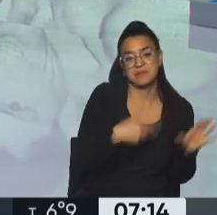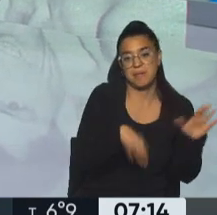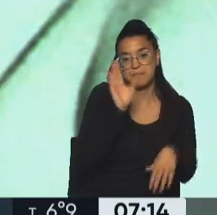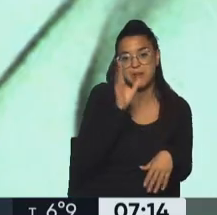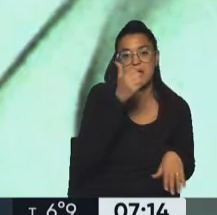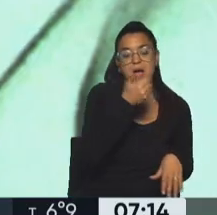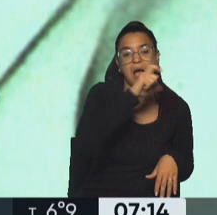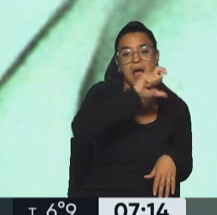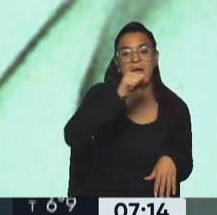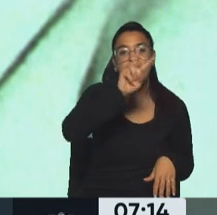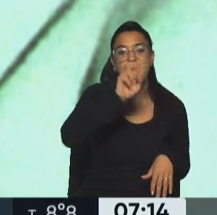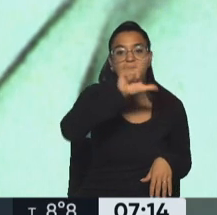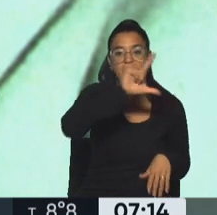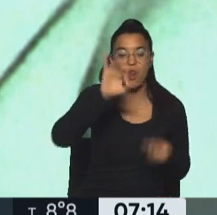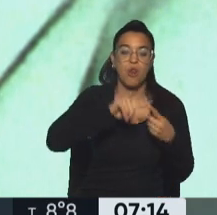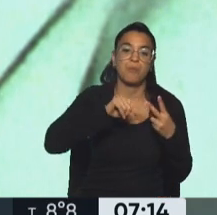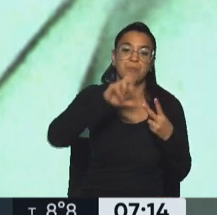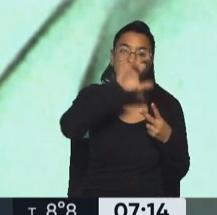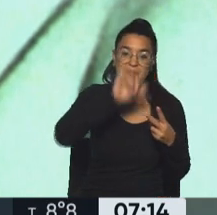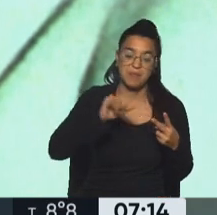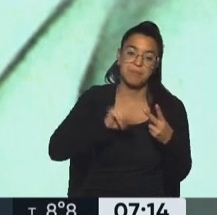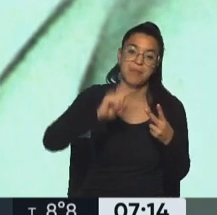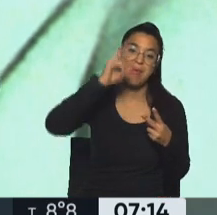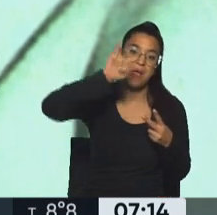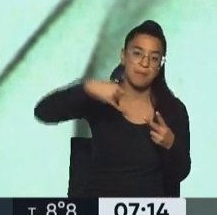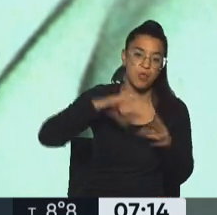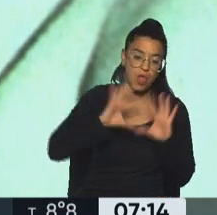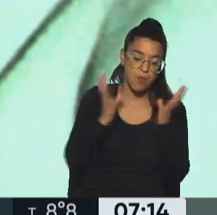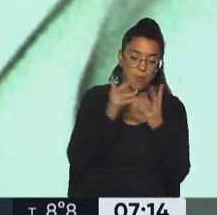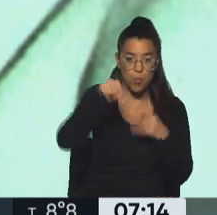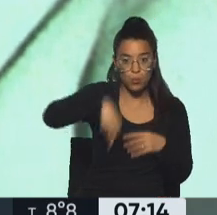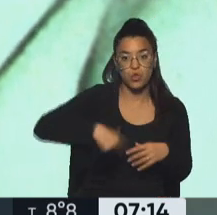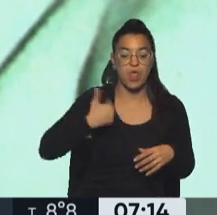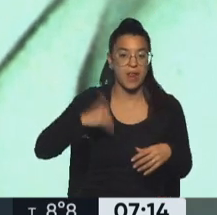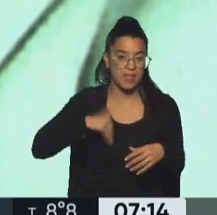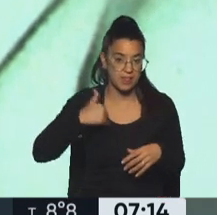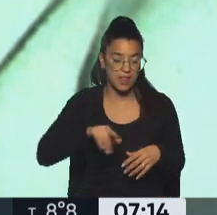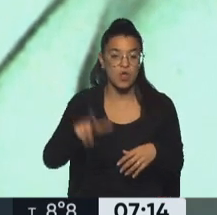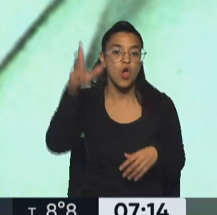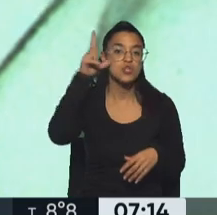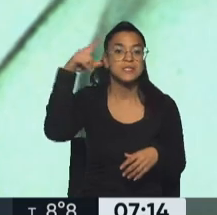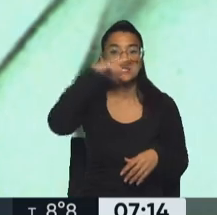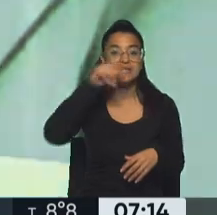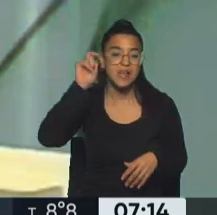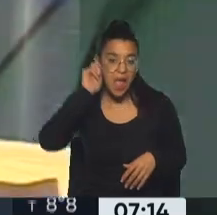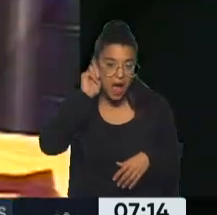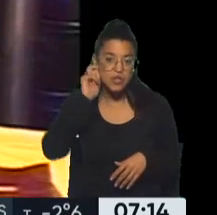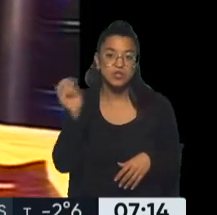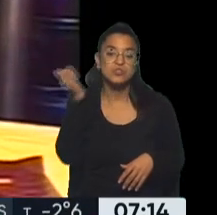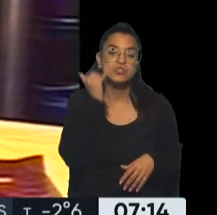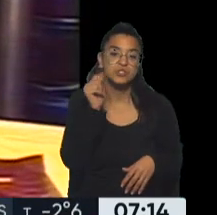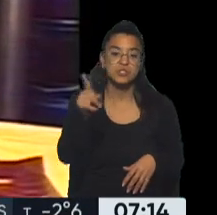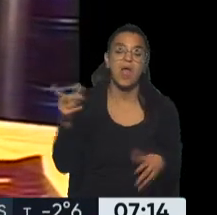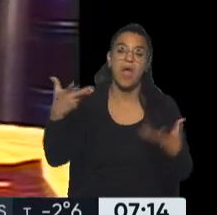otros de horacio cabal o también de pascual pérez el primer campeón del mundo que tuvo la historia de nuestro país 87 años ya estaba